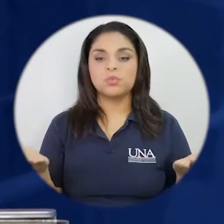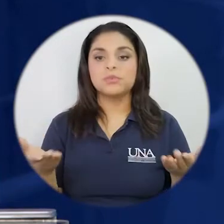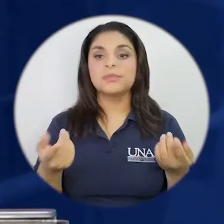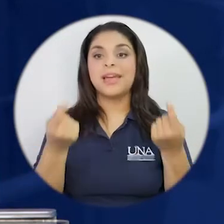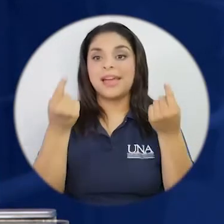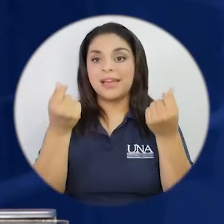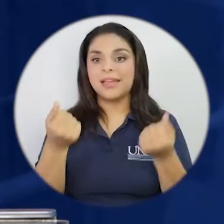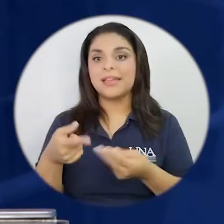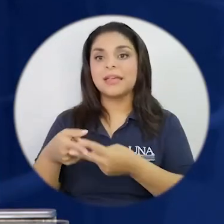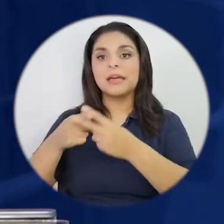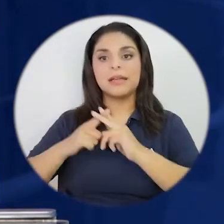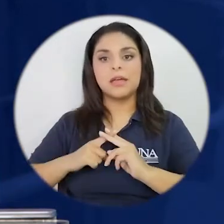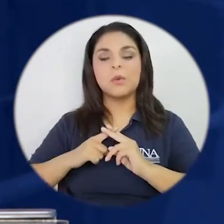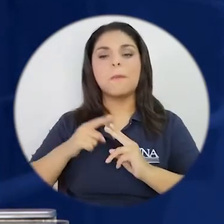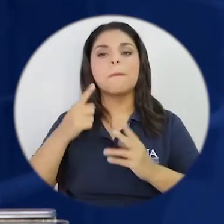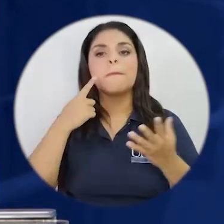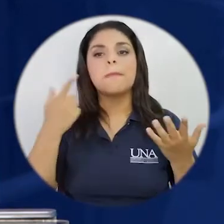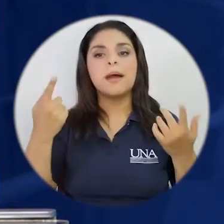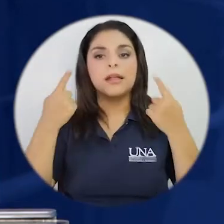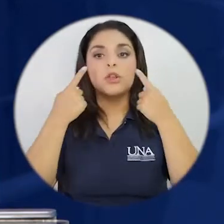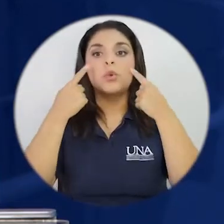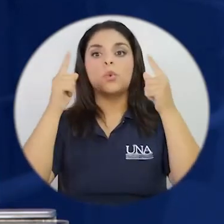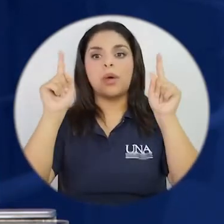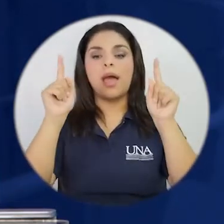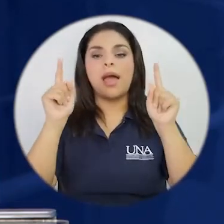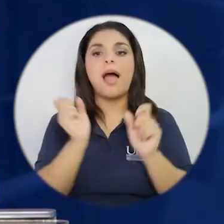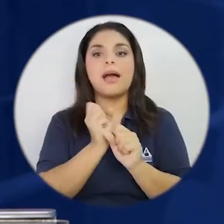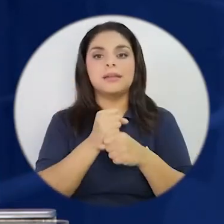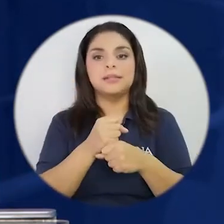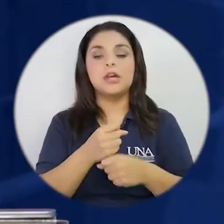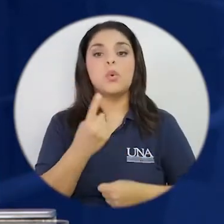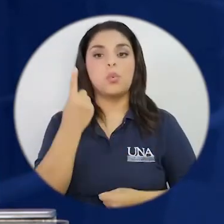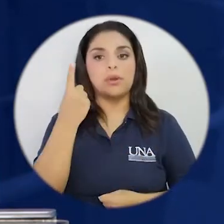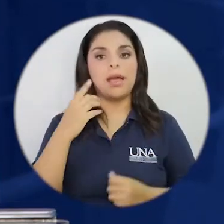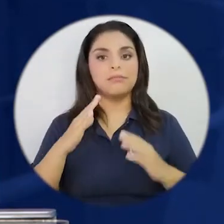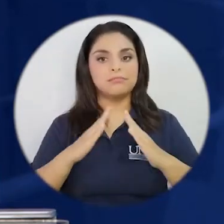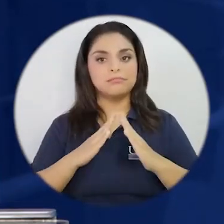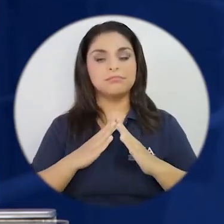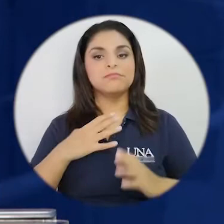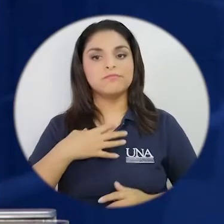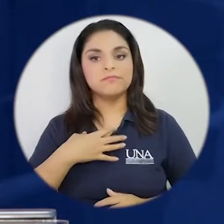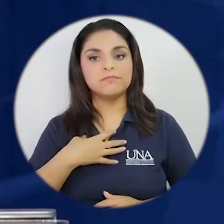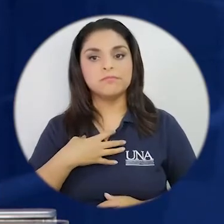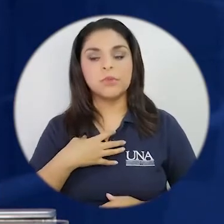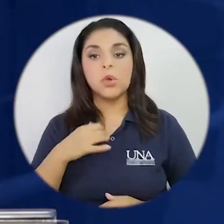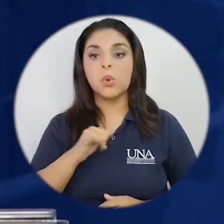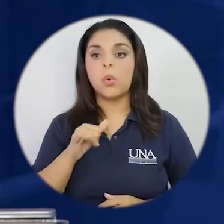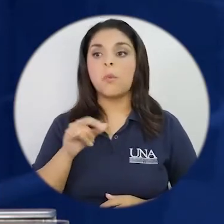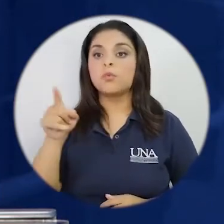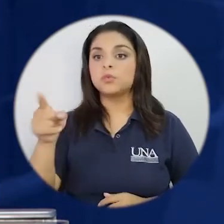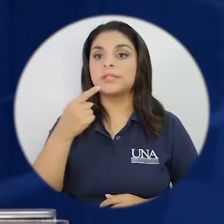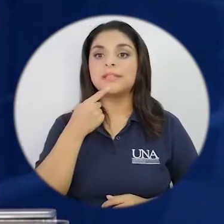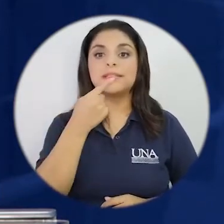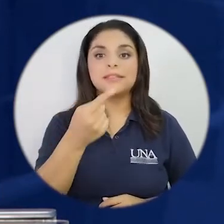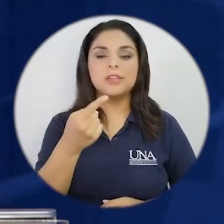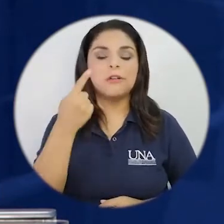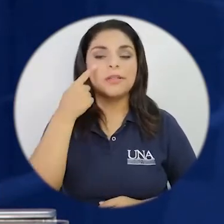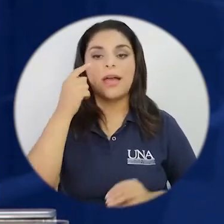los recursos, al crédito para poder hacerse de una vivienda. Porque como usted mencionaba,